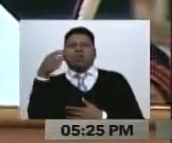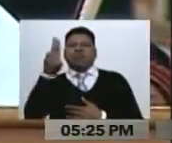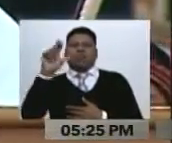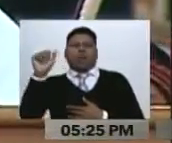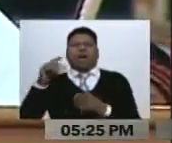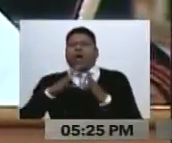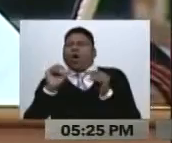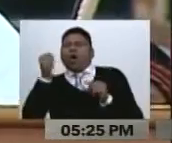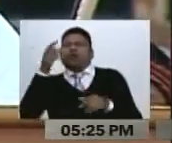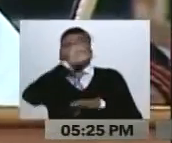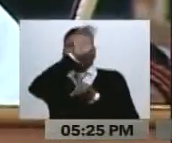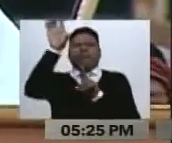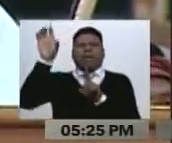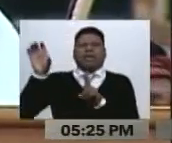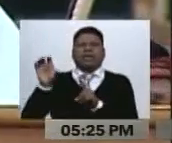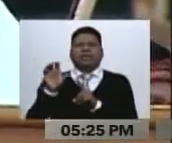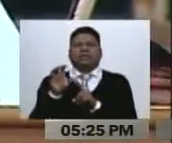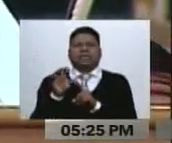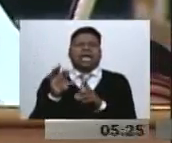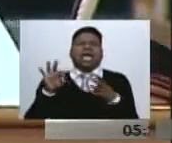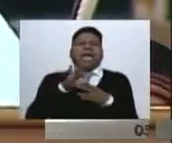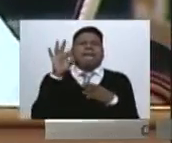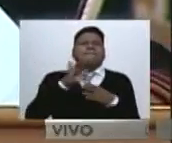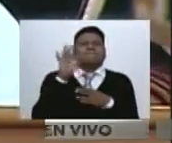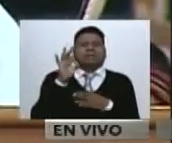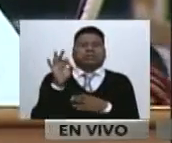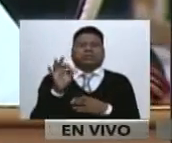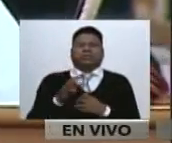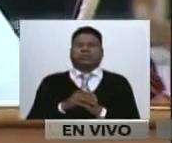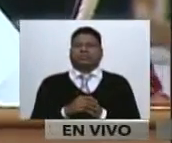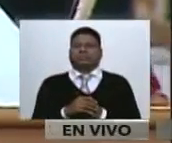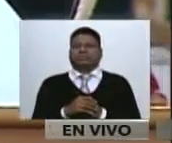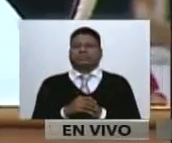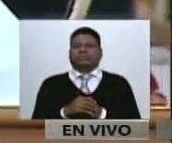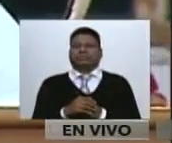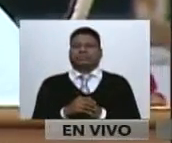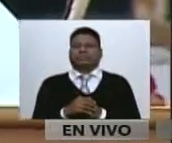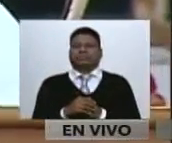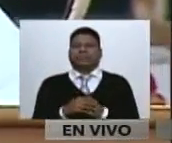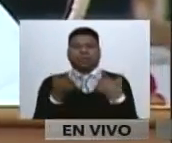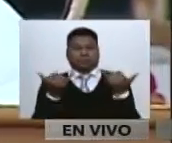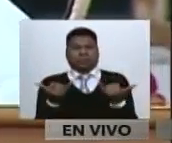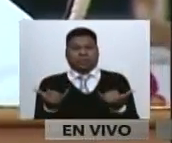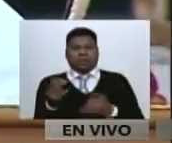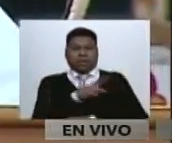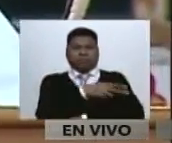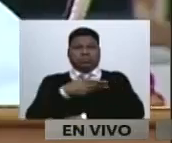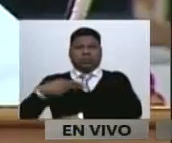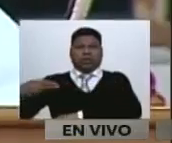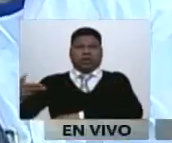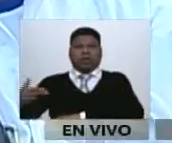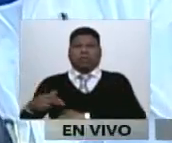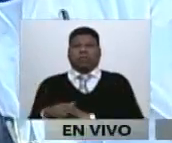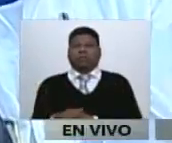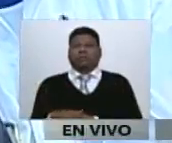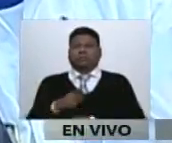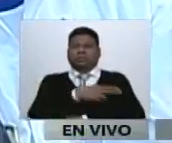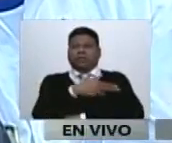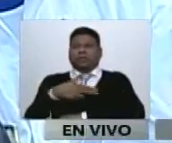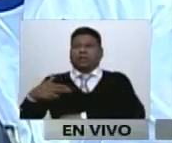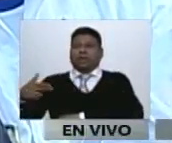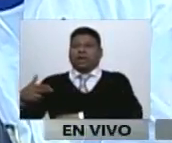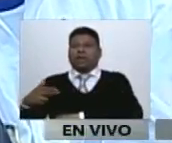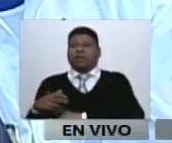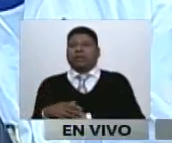siguiendo el espíritu de Sandino, que es el mismo, ya comenzó una